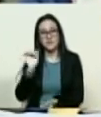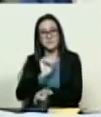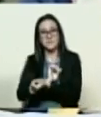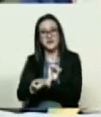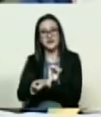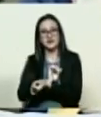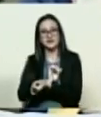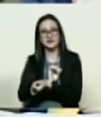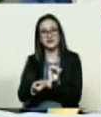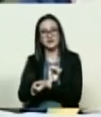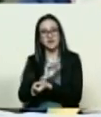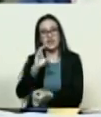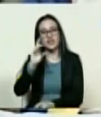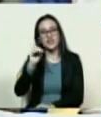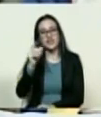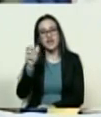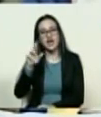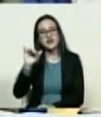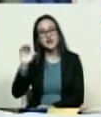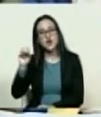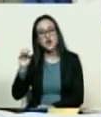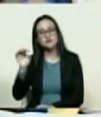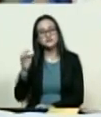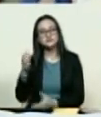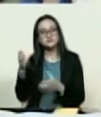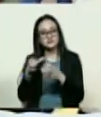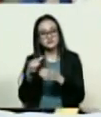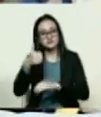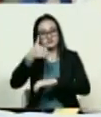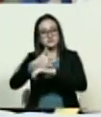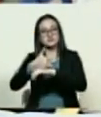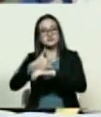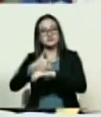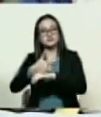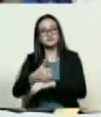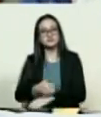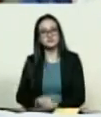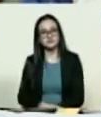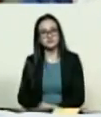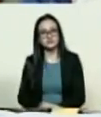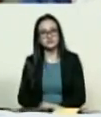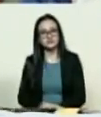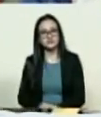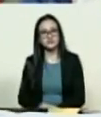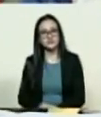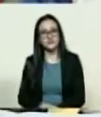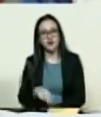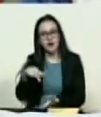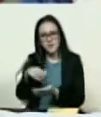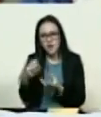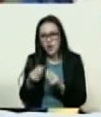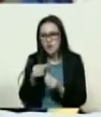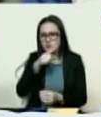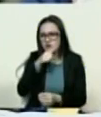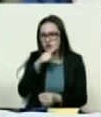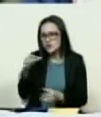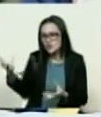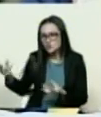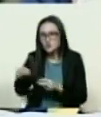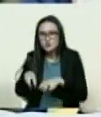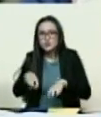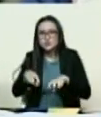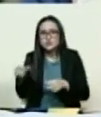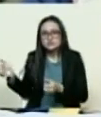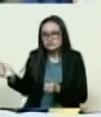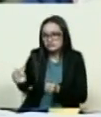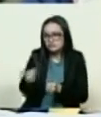Darío era concejal, Darío. Concejal, y vivía Darío caminando con los viejitos y con los dializados, me acuerdo,